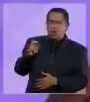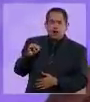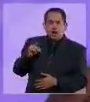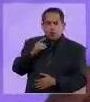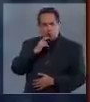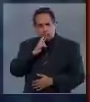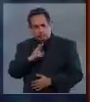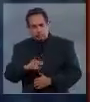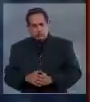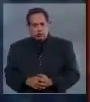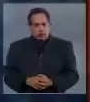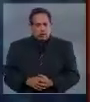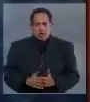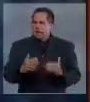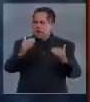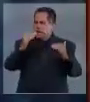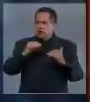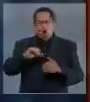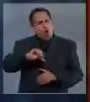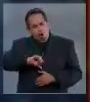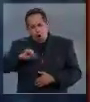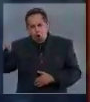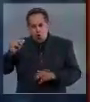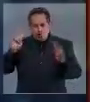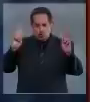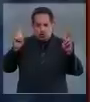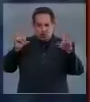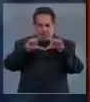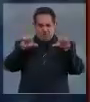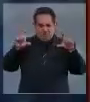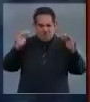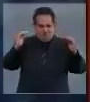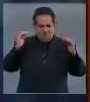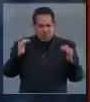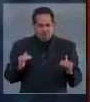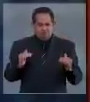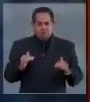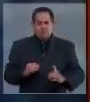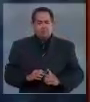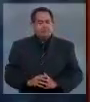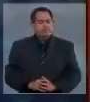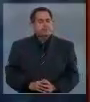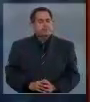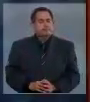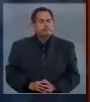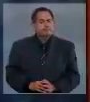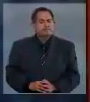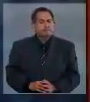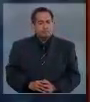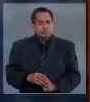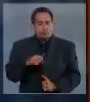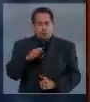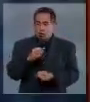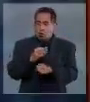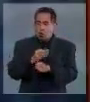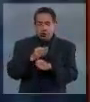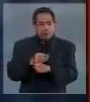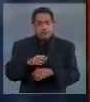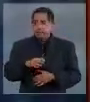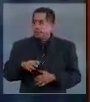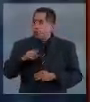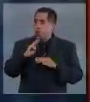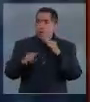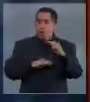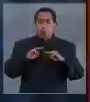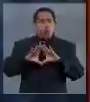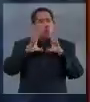este segmento a hablar de otro tema, compromisos planetarios. En estos asuntos, fíjense, el planeta es nuestra patria y, por supuesto,